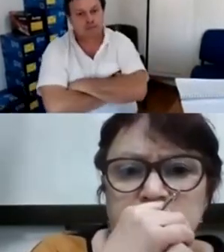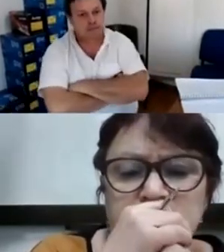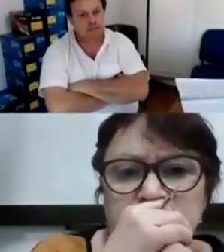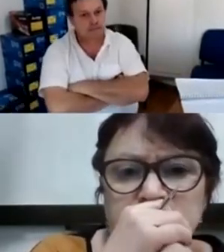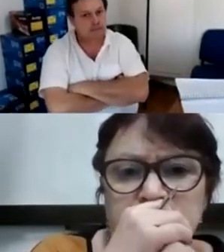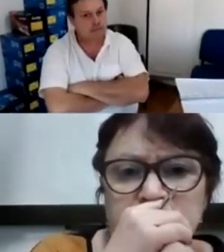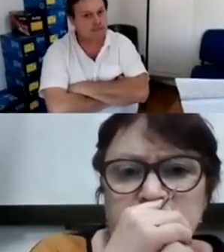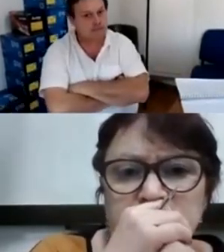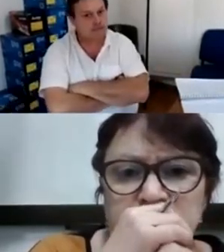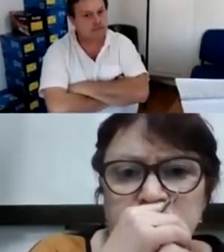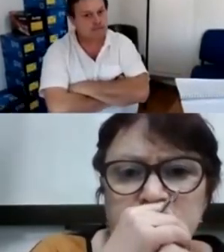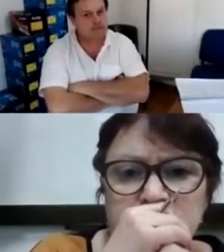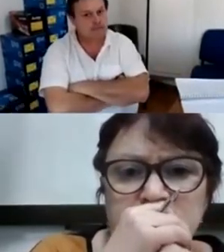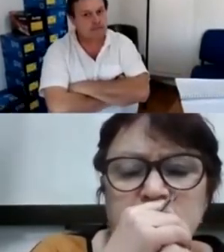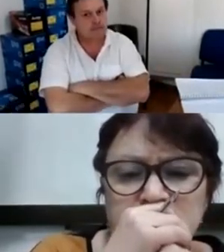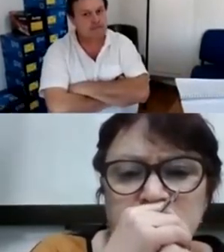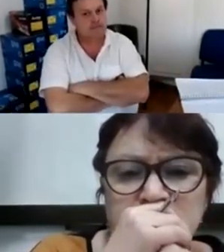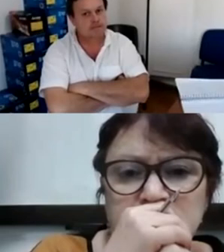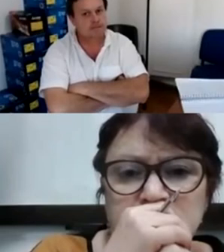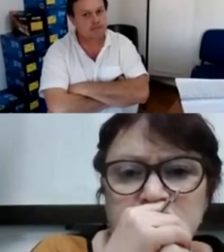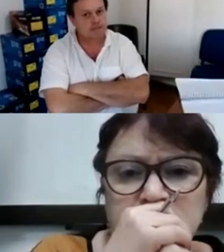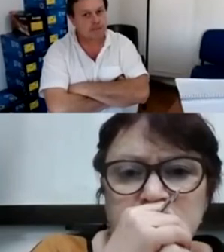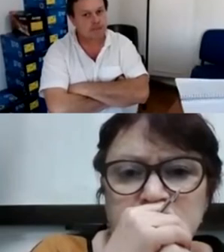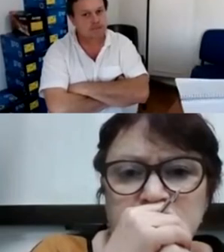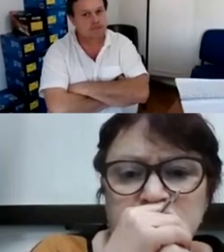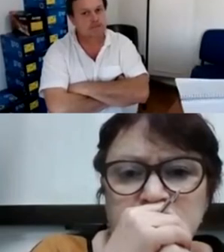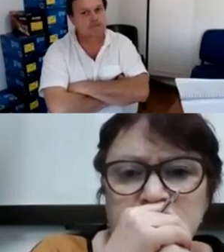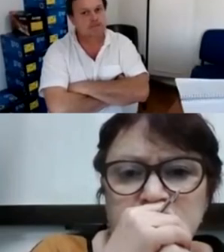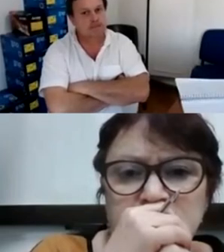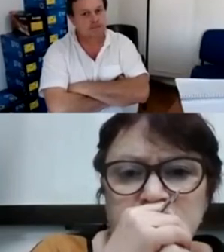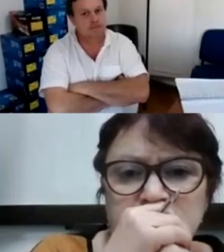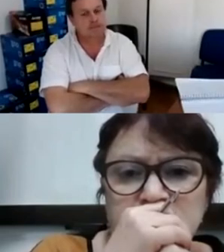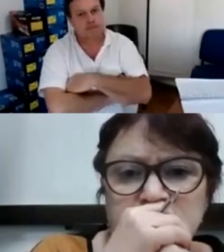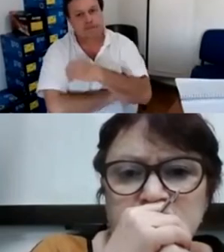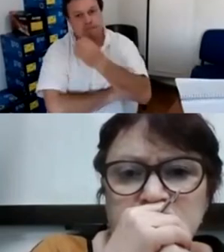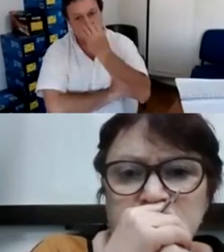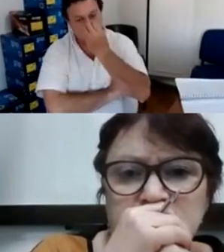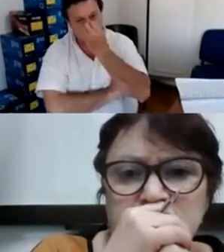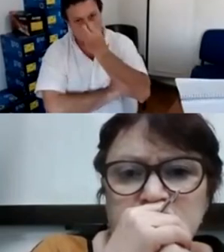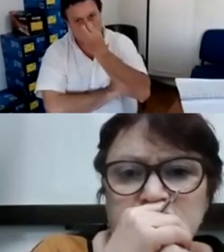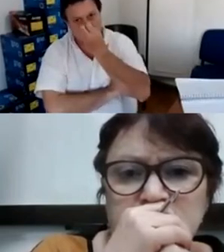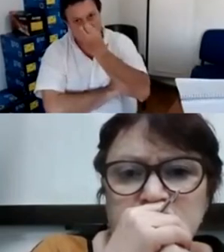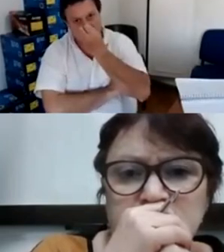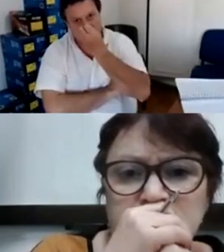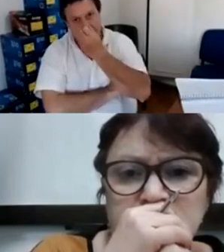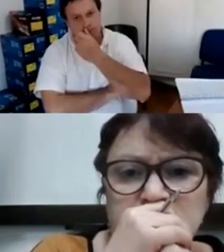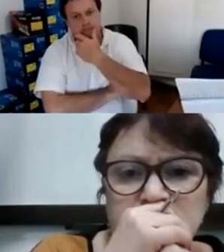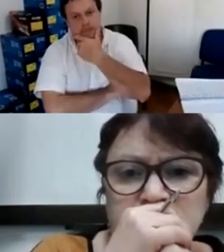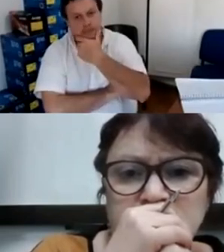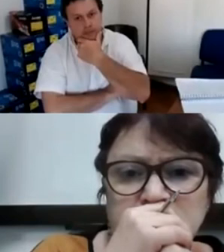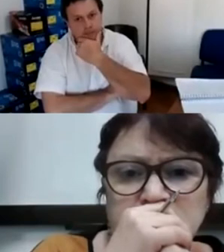y la oferta de la LEFOPE, y capaz que también los PDU de NEISELF y el CEPE y algún otro.